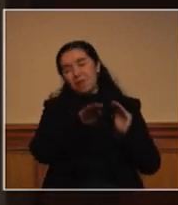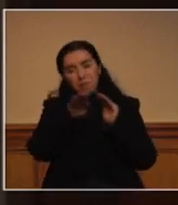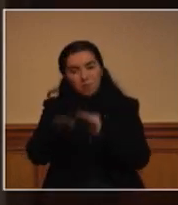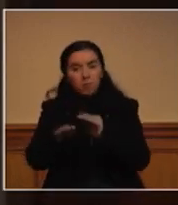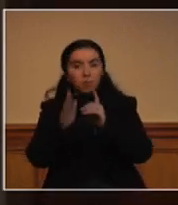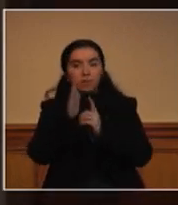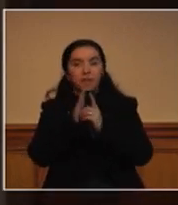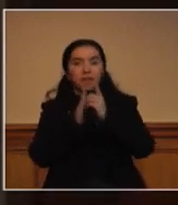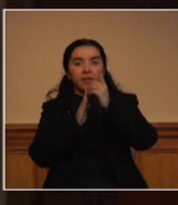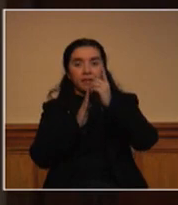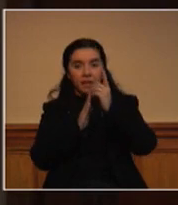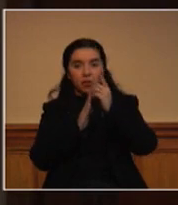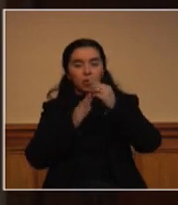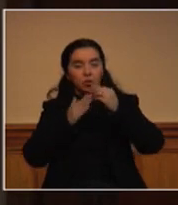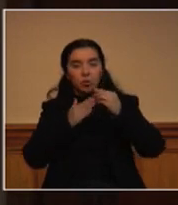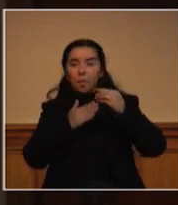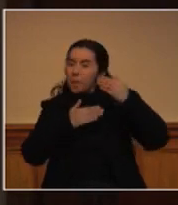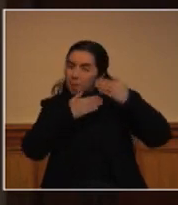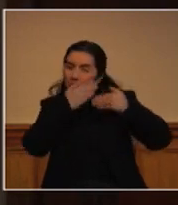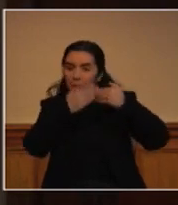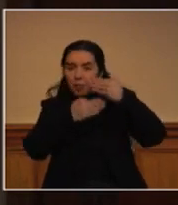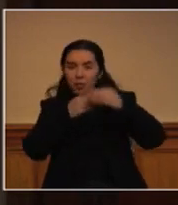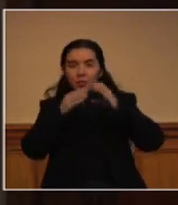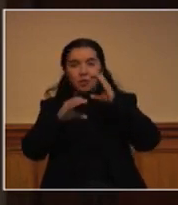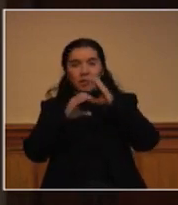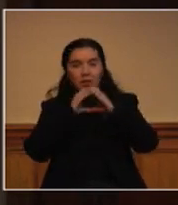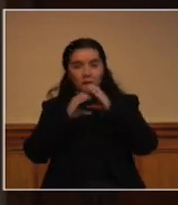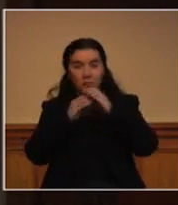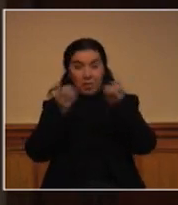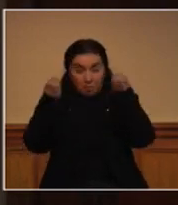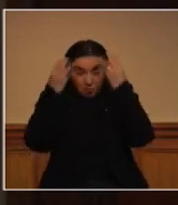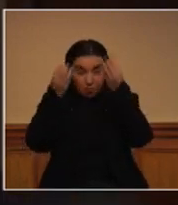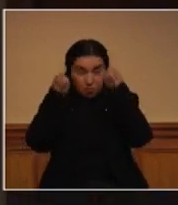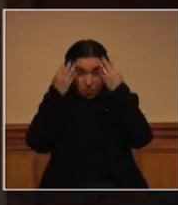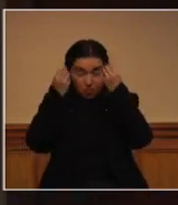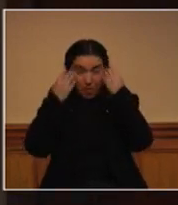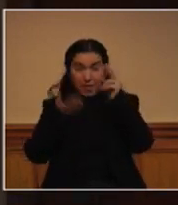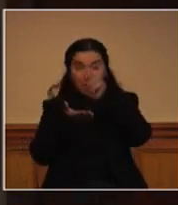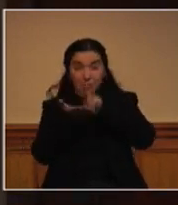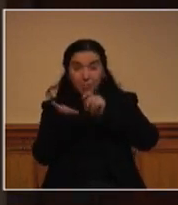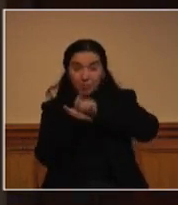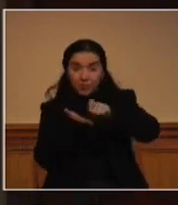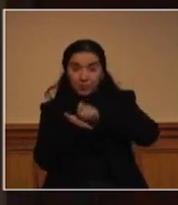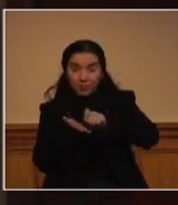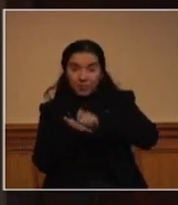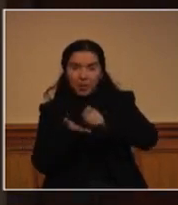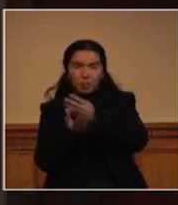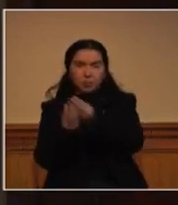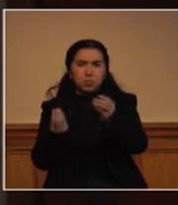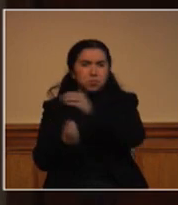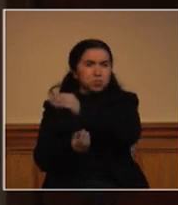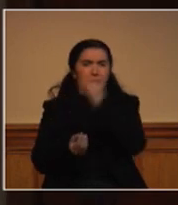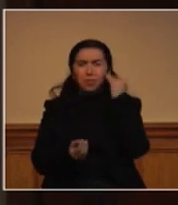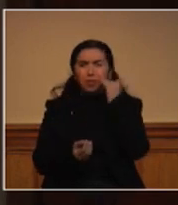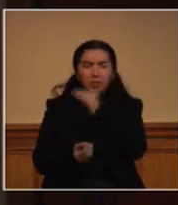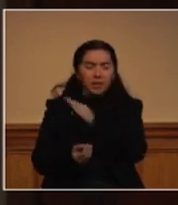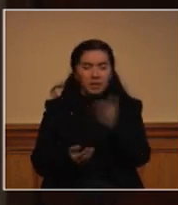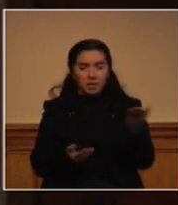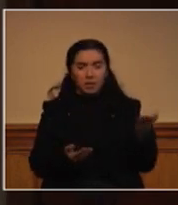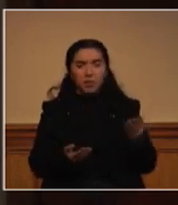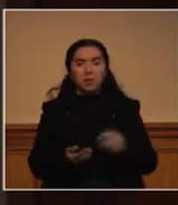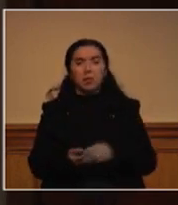de procesos de comunicación, de aprendizaje, de lectoescritura para muchos niños, en concreto para niños